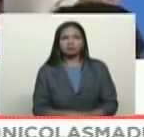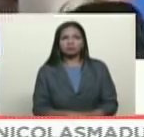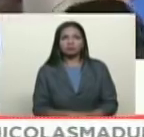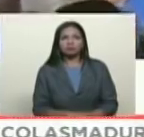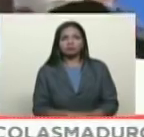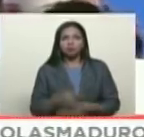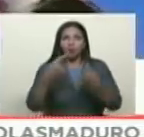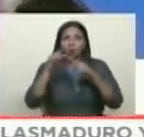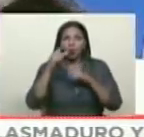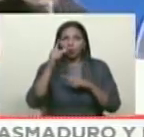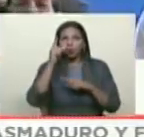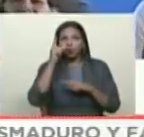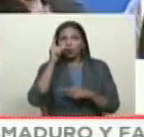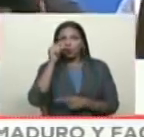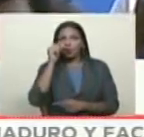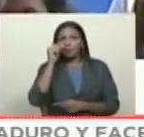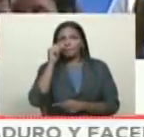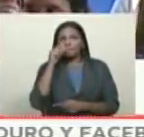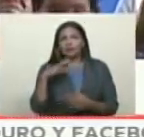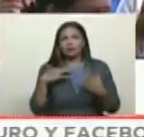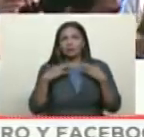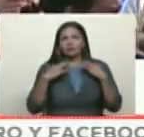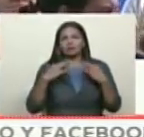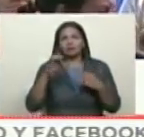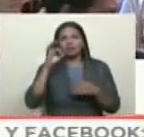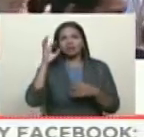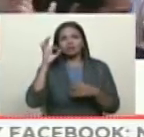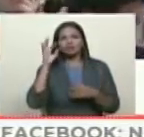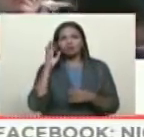Aquí salió un niño camisa azul.